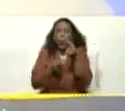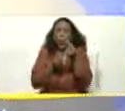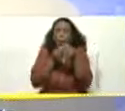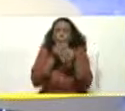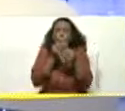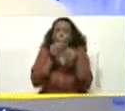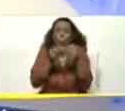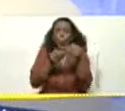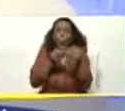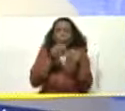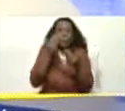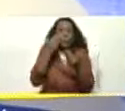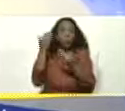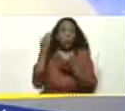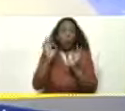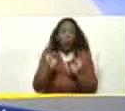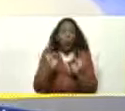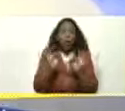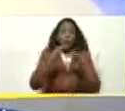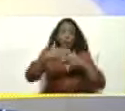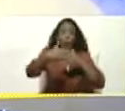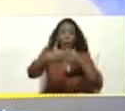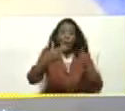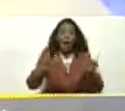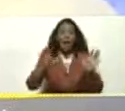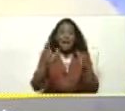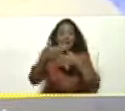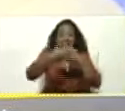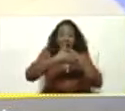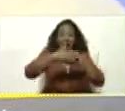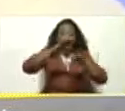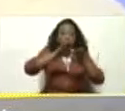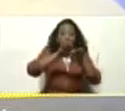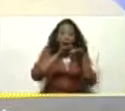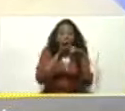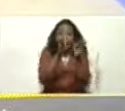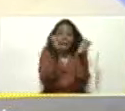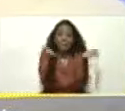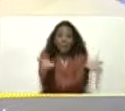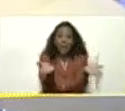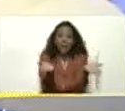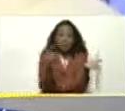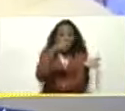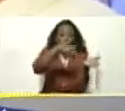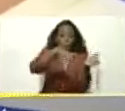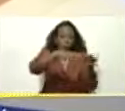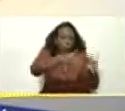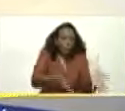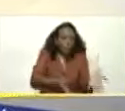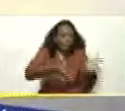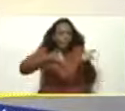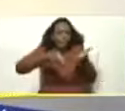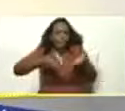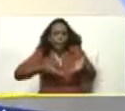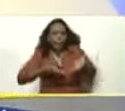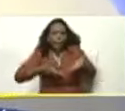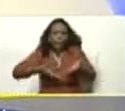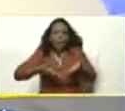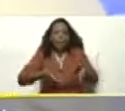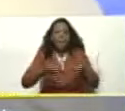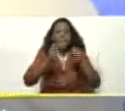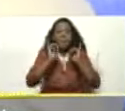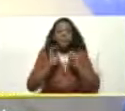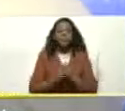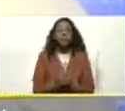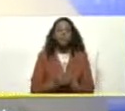dar apoyo vital Contamos con dos incubadores cerradas una incubadora abierta que Guarda las mismas condiciones de esta pero aquí me permite hacer